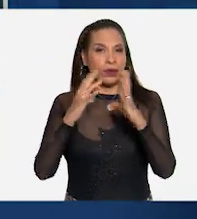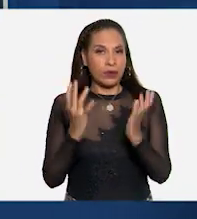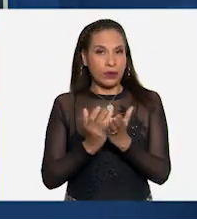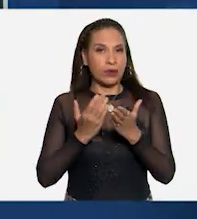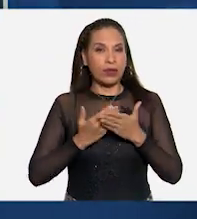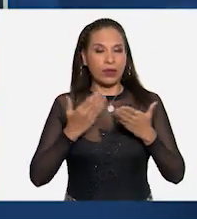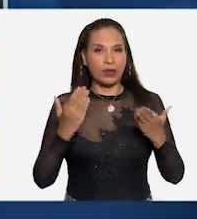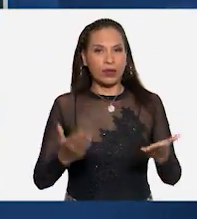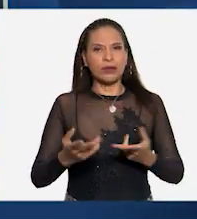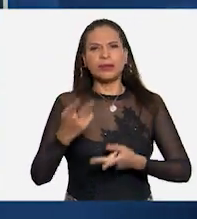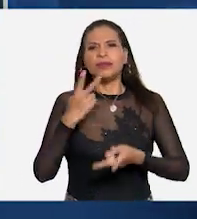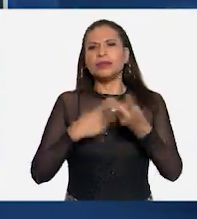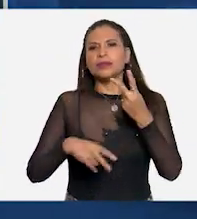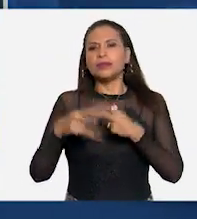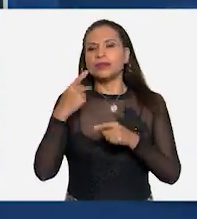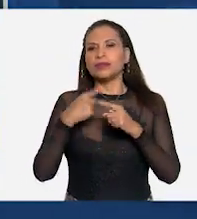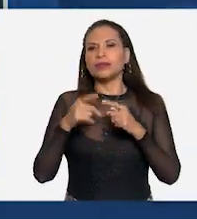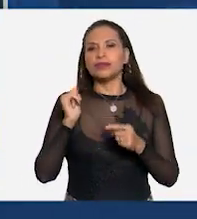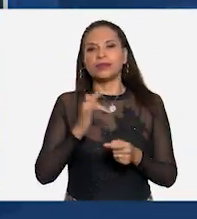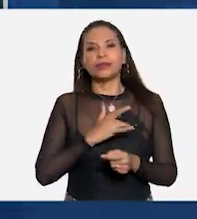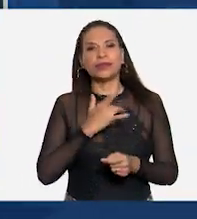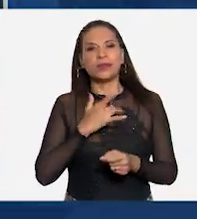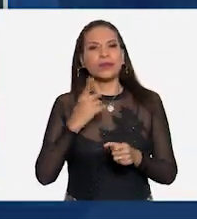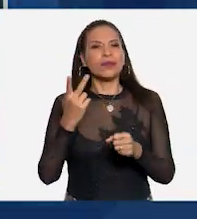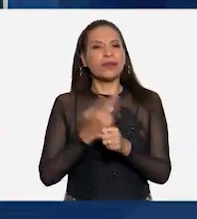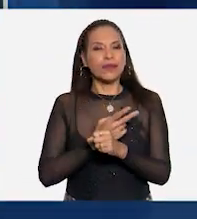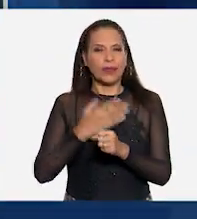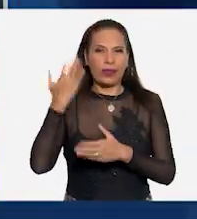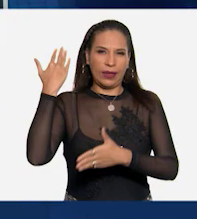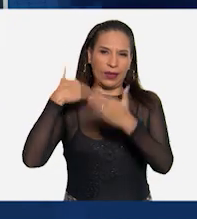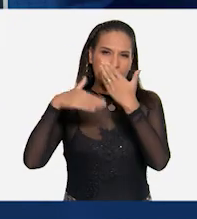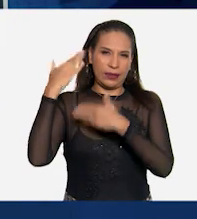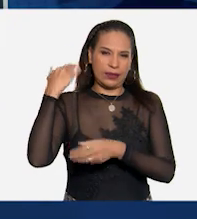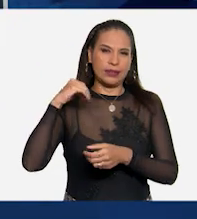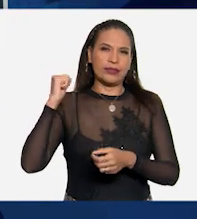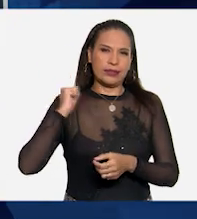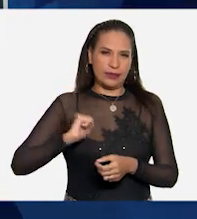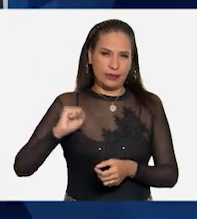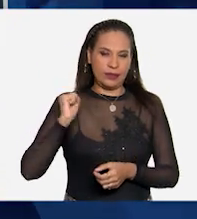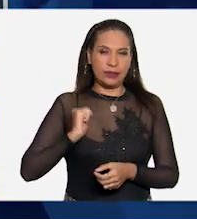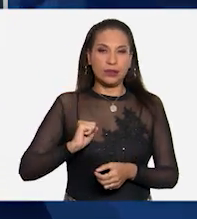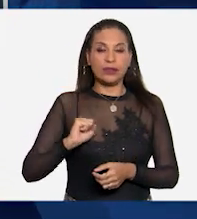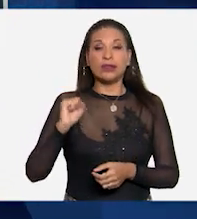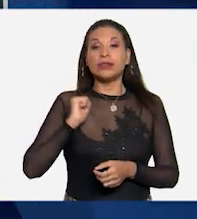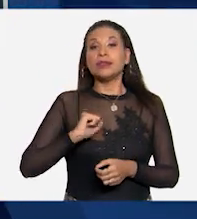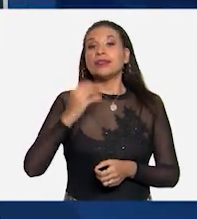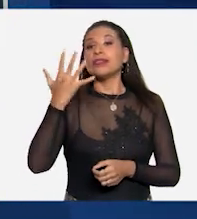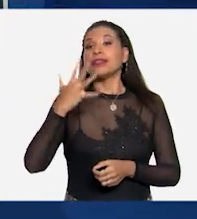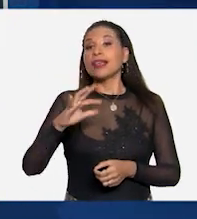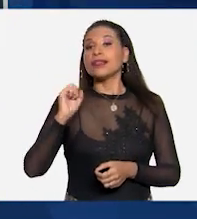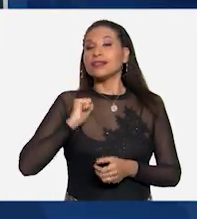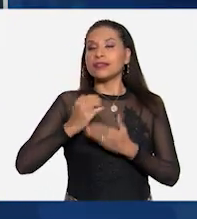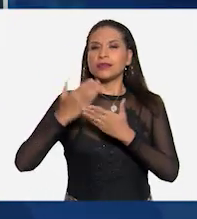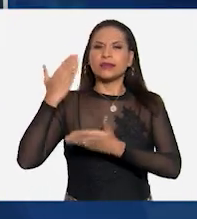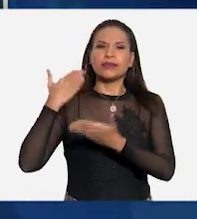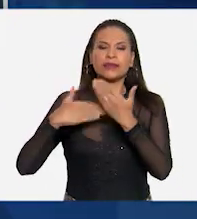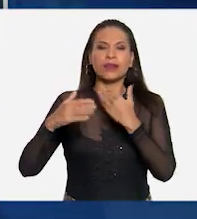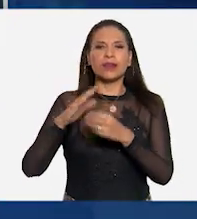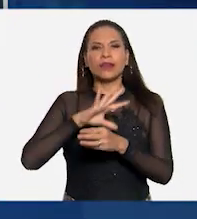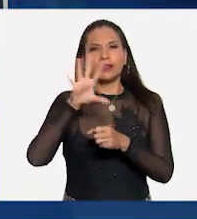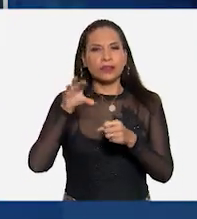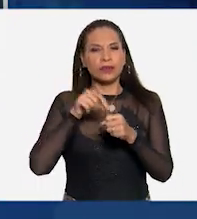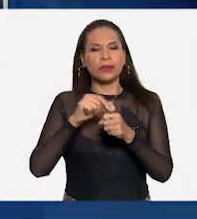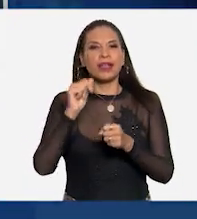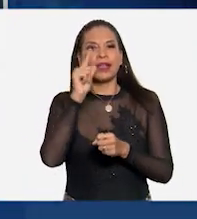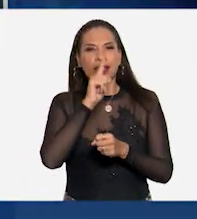día deriva de los planteamientos que sucedieron en aquellos 10 siglos. En aquellos 10 siglos se reestructura la lengua,